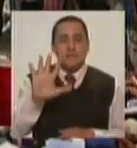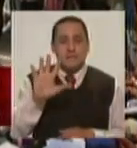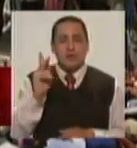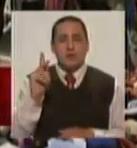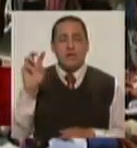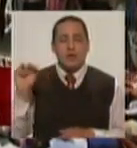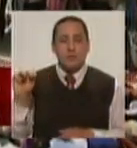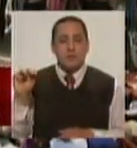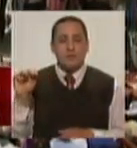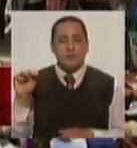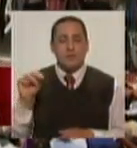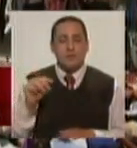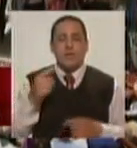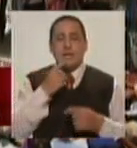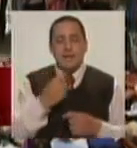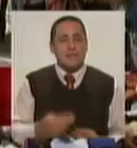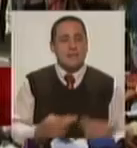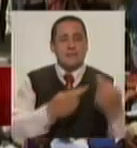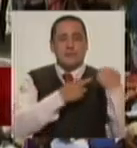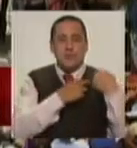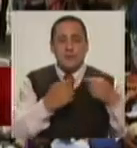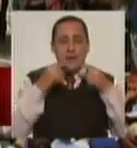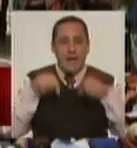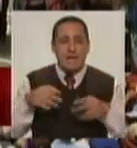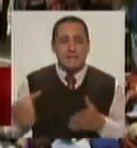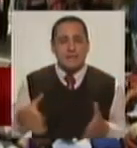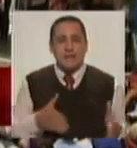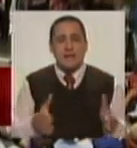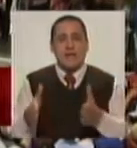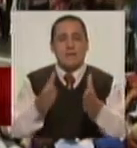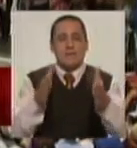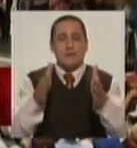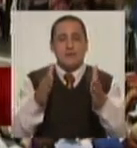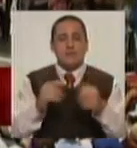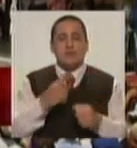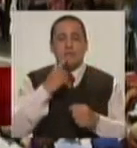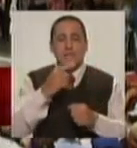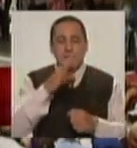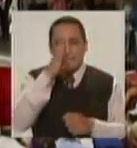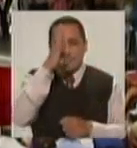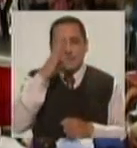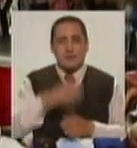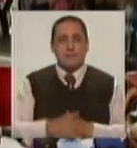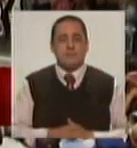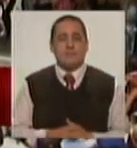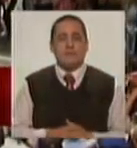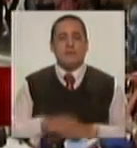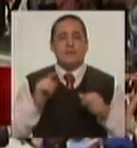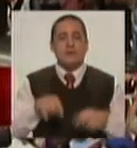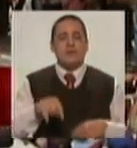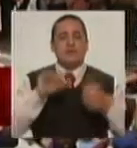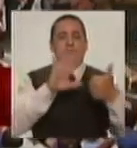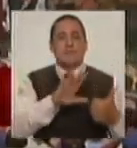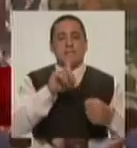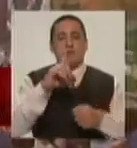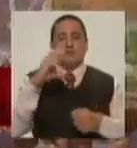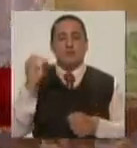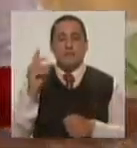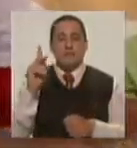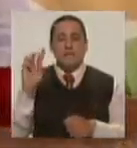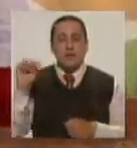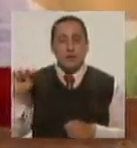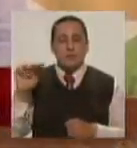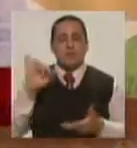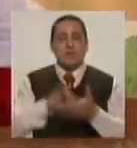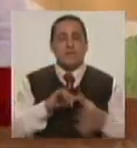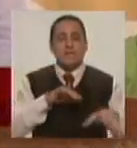325 kilómetros corresponden a esa carretera longitudinal de la sierra. De los 610 kilómetros